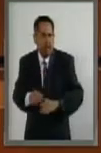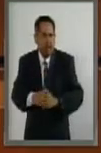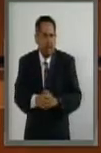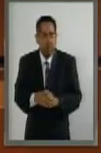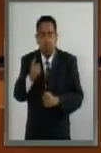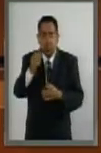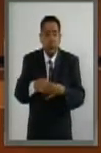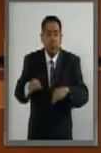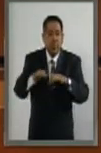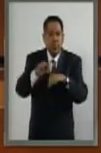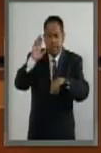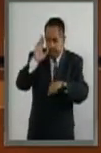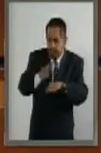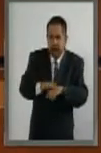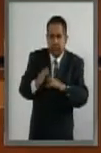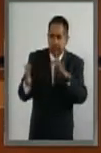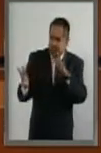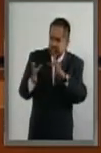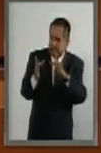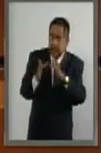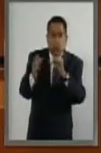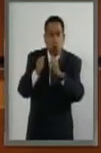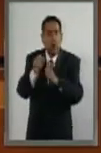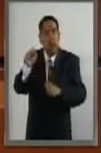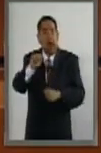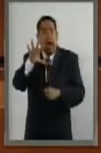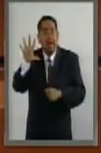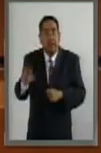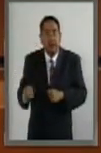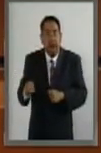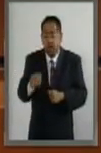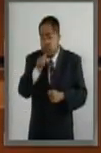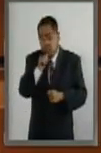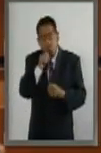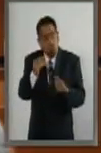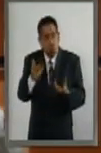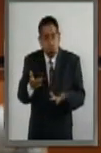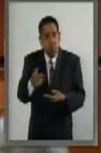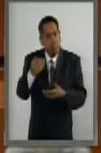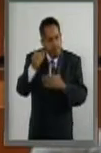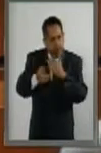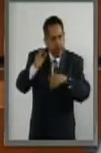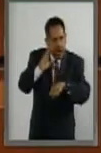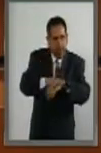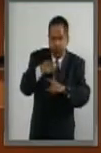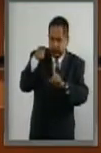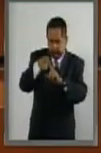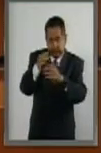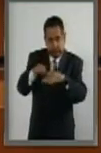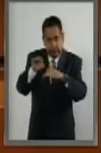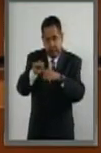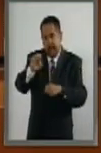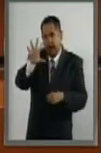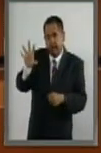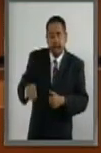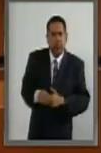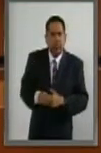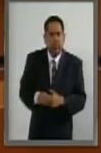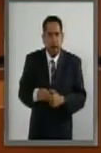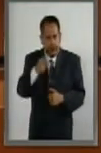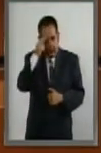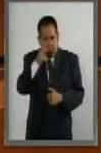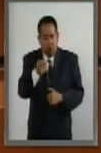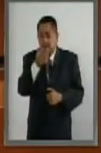particular, incrementar el contacto con el continente africano debe ser una de nuestras prioridades. México cuenta